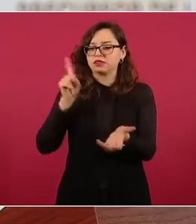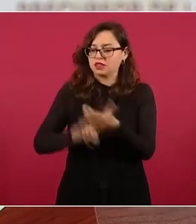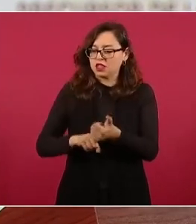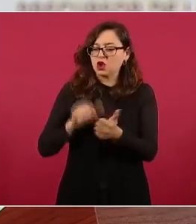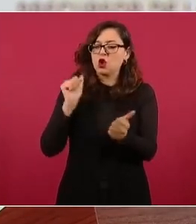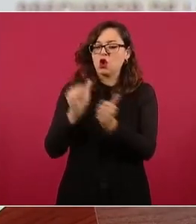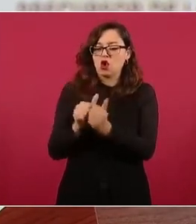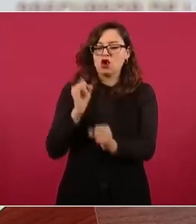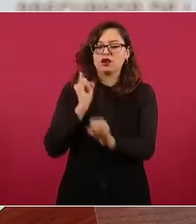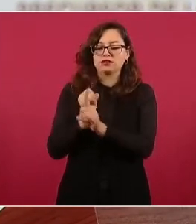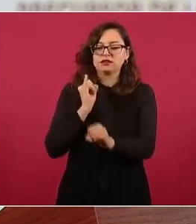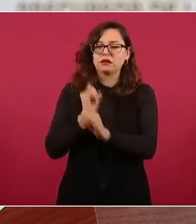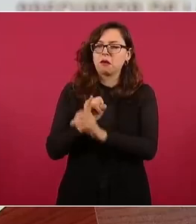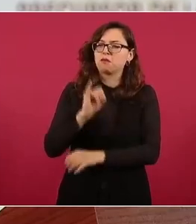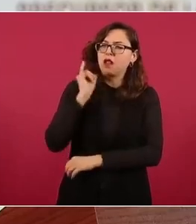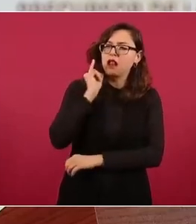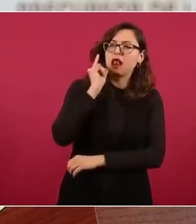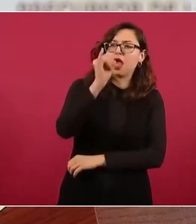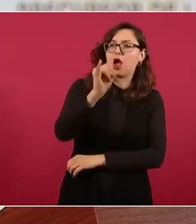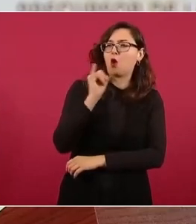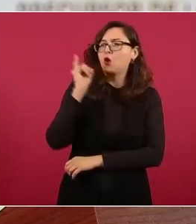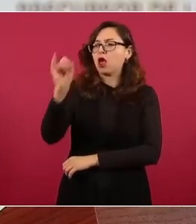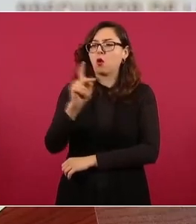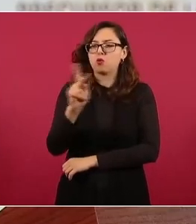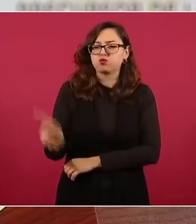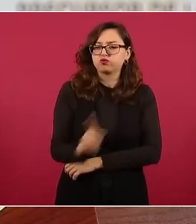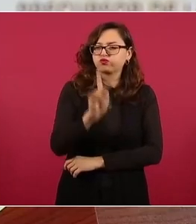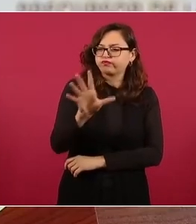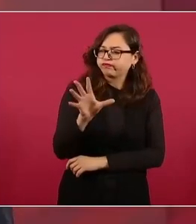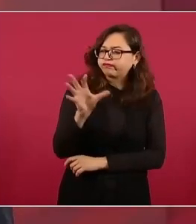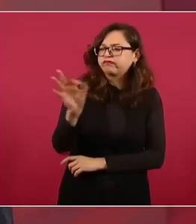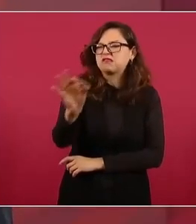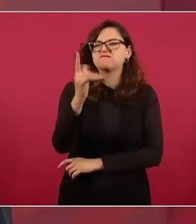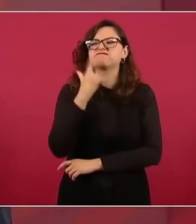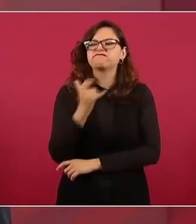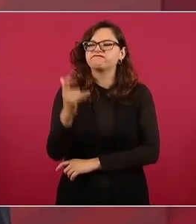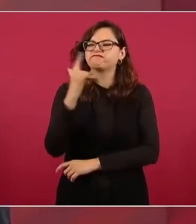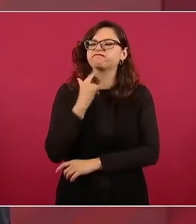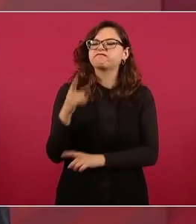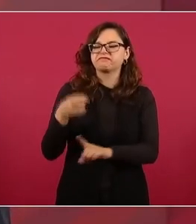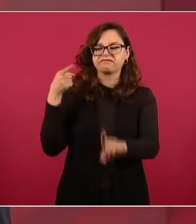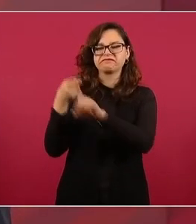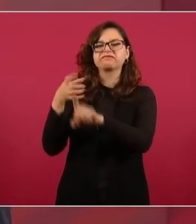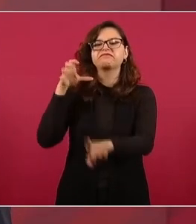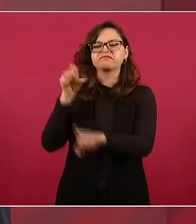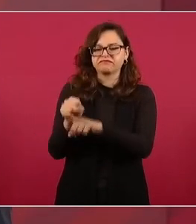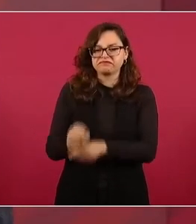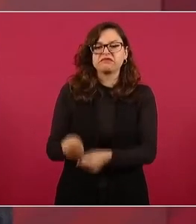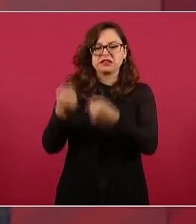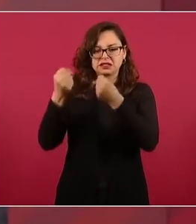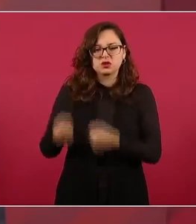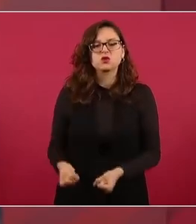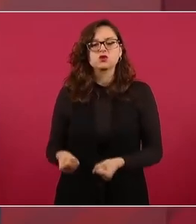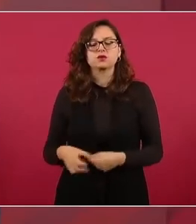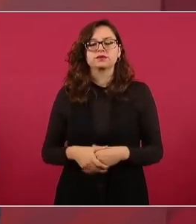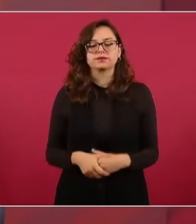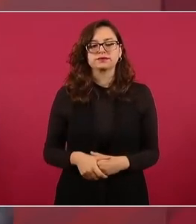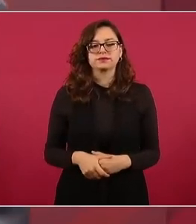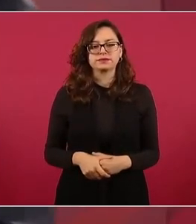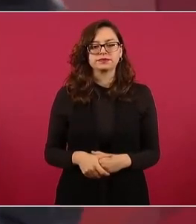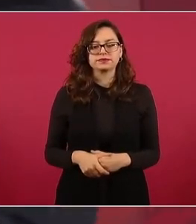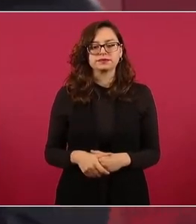hasta en los pueblos más apartados. ¿Con tres sucursales de Banco del No,